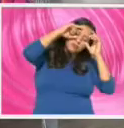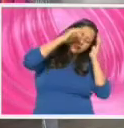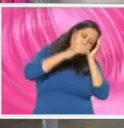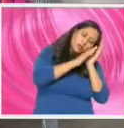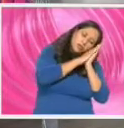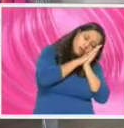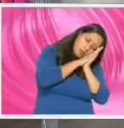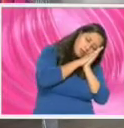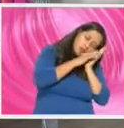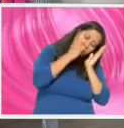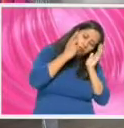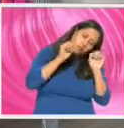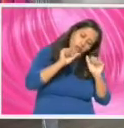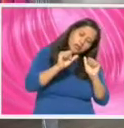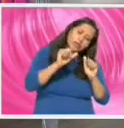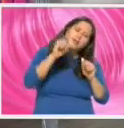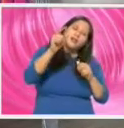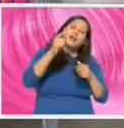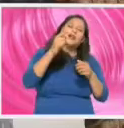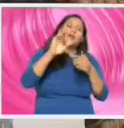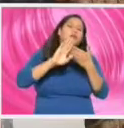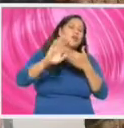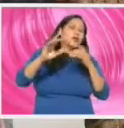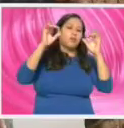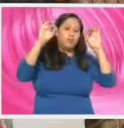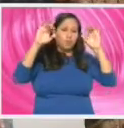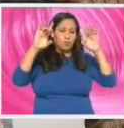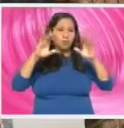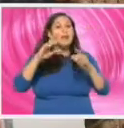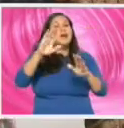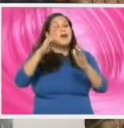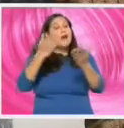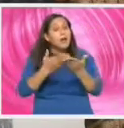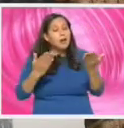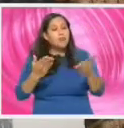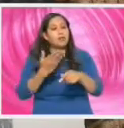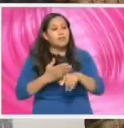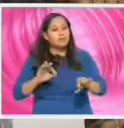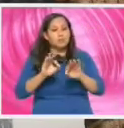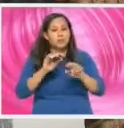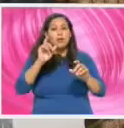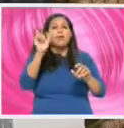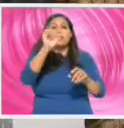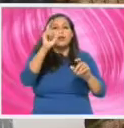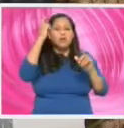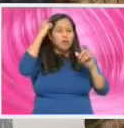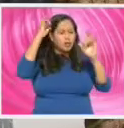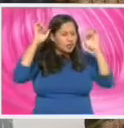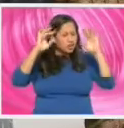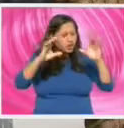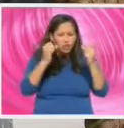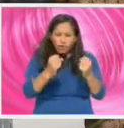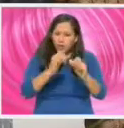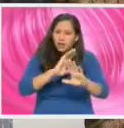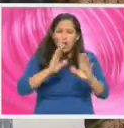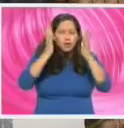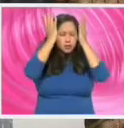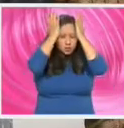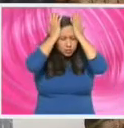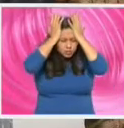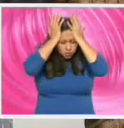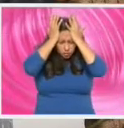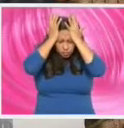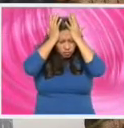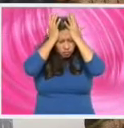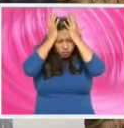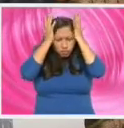mucho y evita el dolor. Pero ahora, otra parte importante es cuándo se sale de control y cuándo hay datos de alarma que tienen